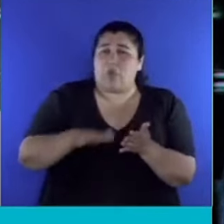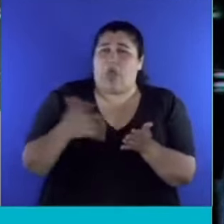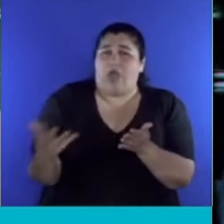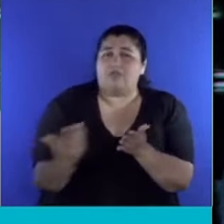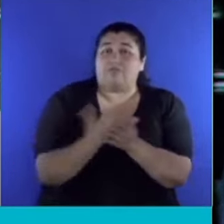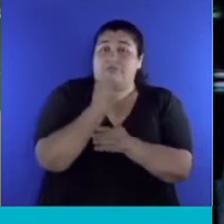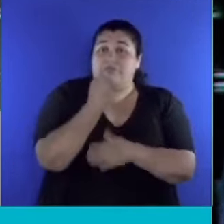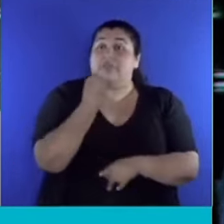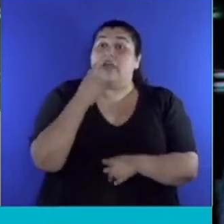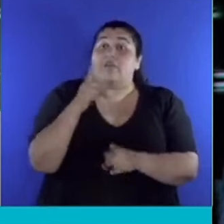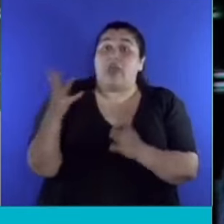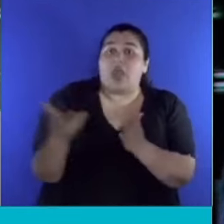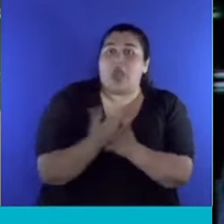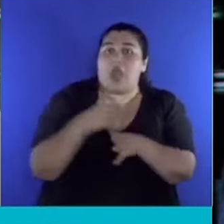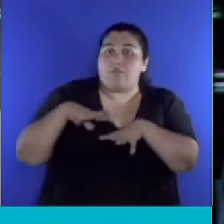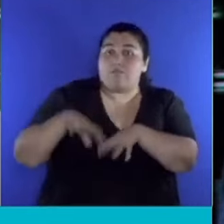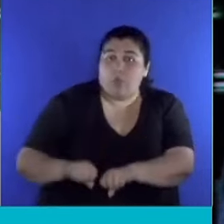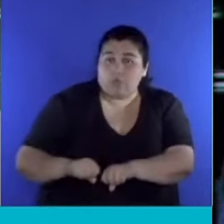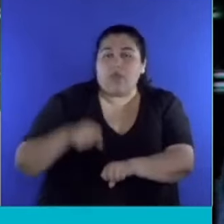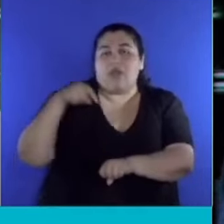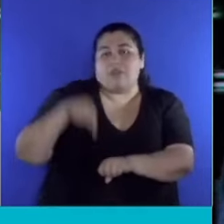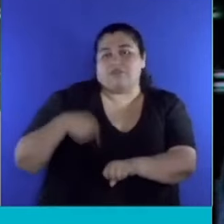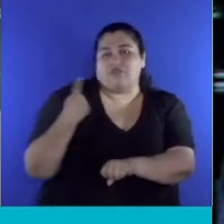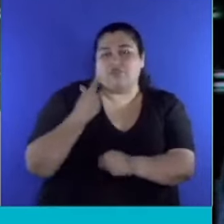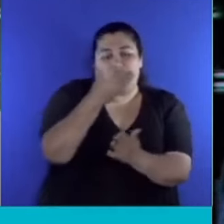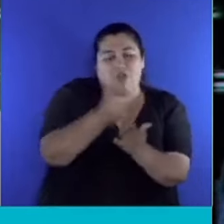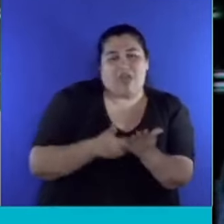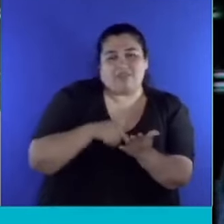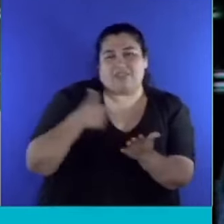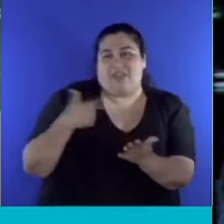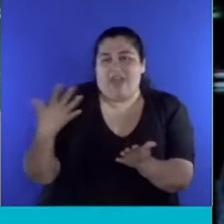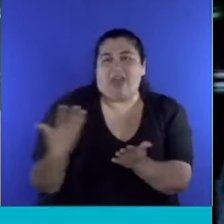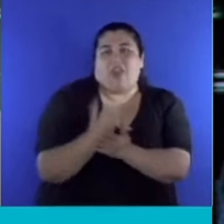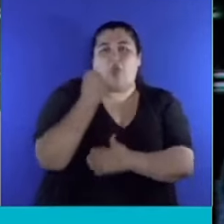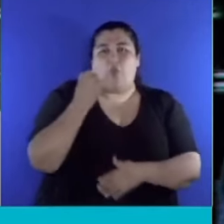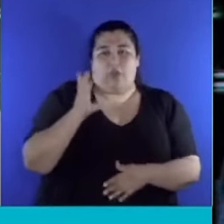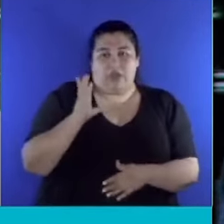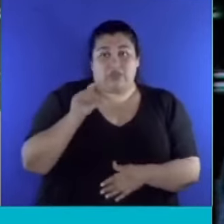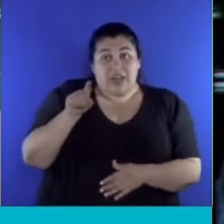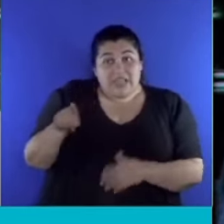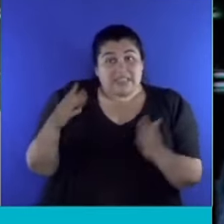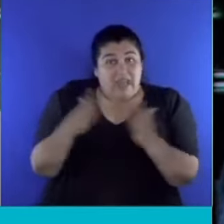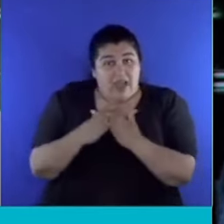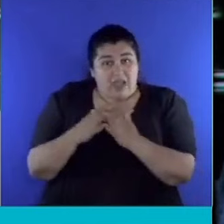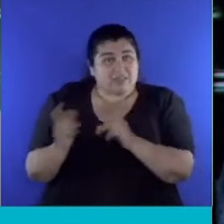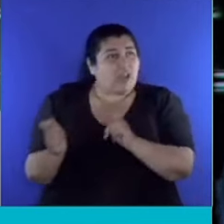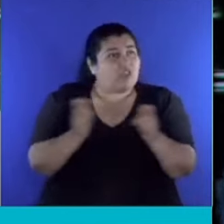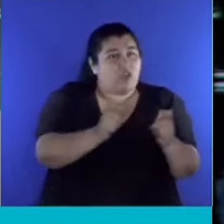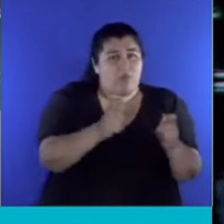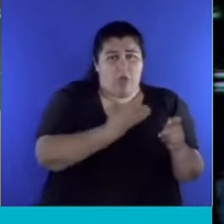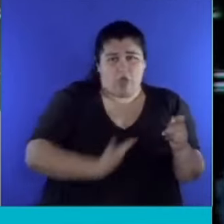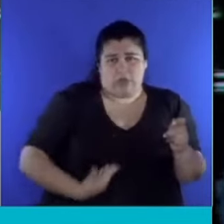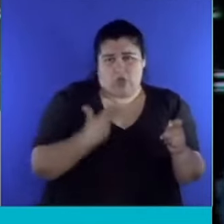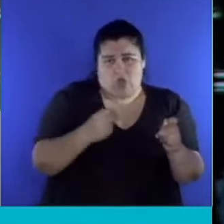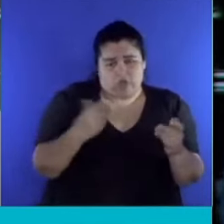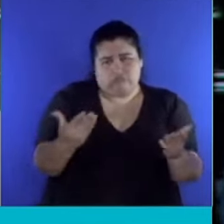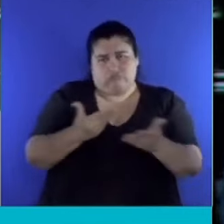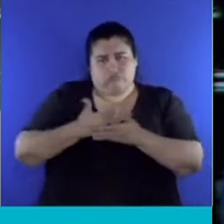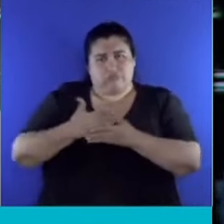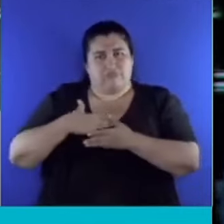recuperación Porque esa esa casa nunca debería haber pasado a las manos en las que pasó